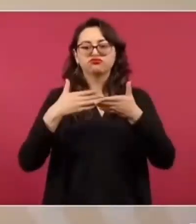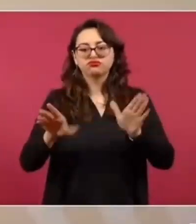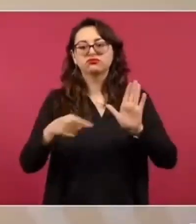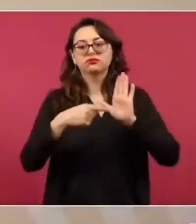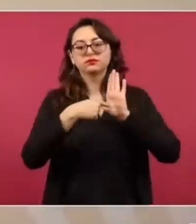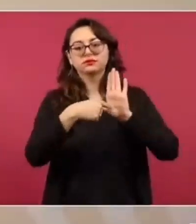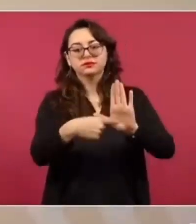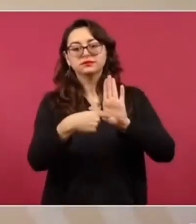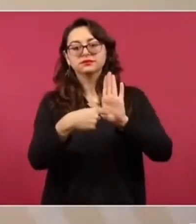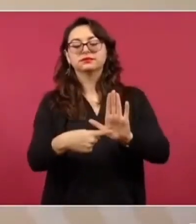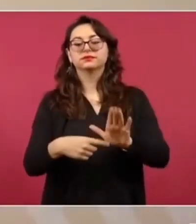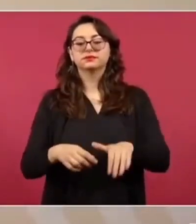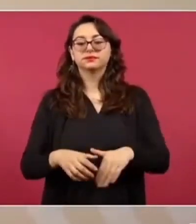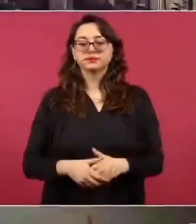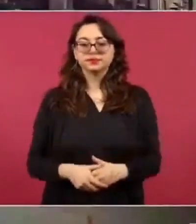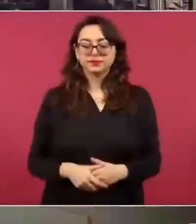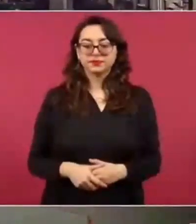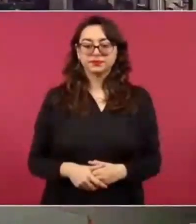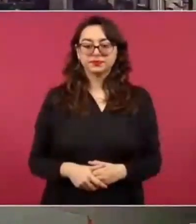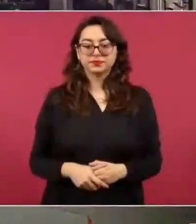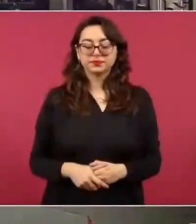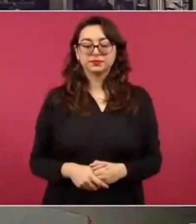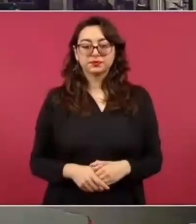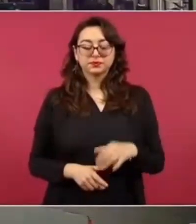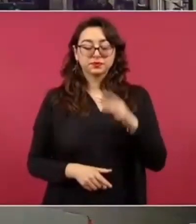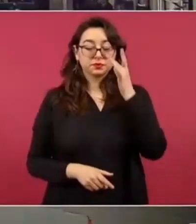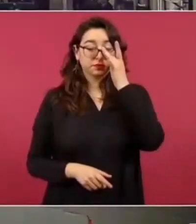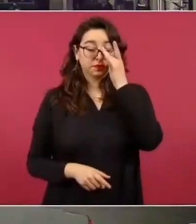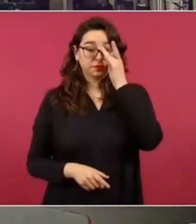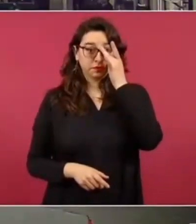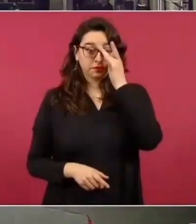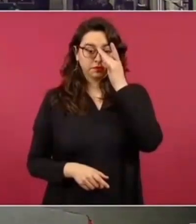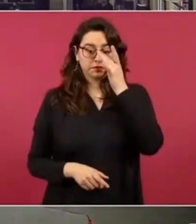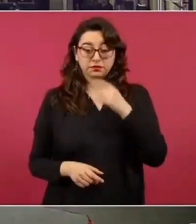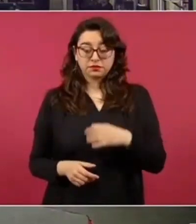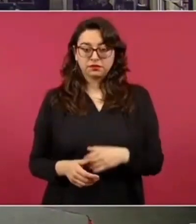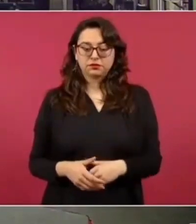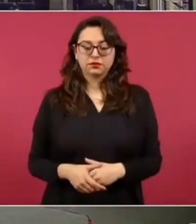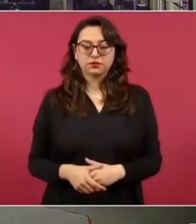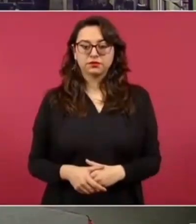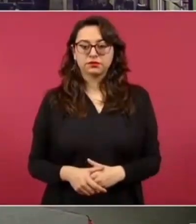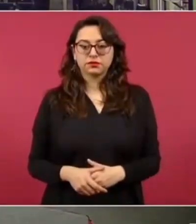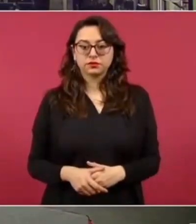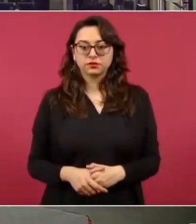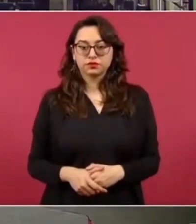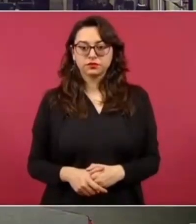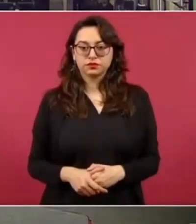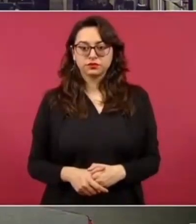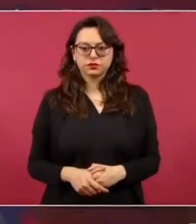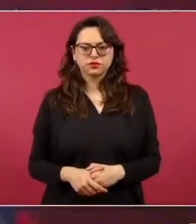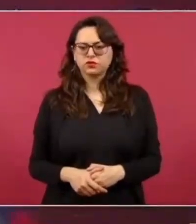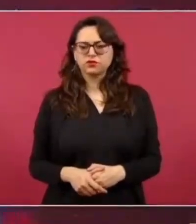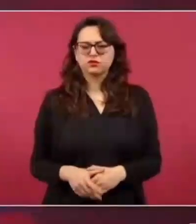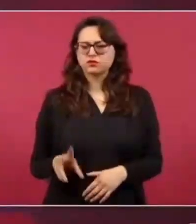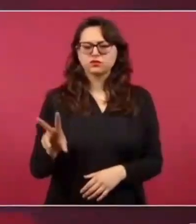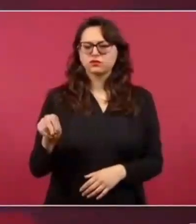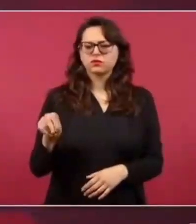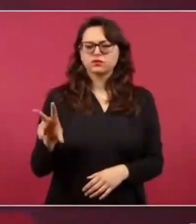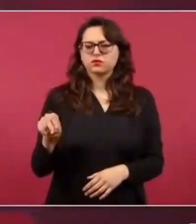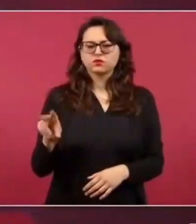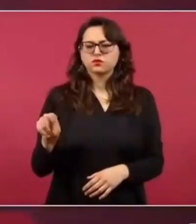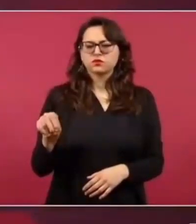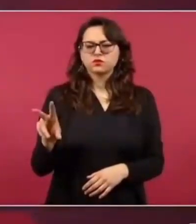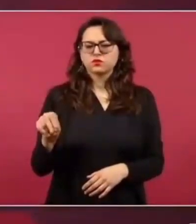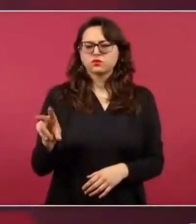contra las autoridades de Chihuahua que trataron de negociar con ustedes? No, no, no, no es